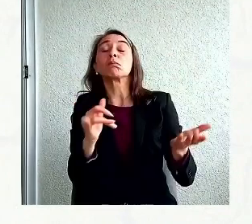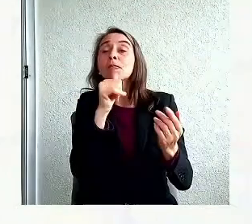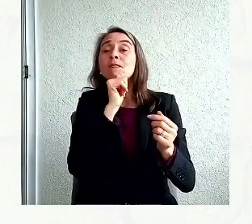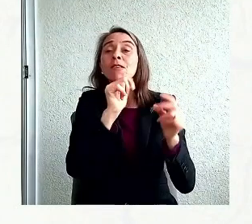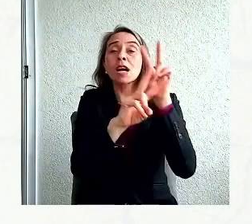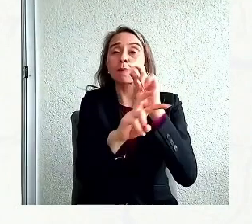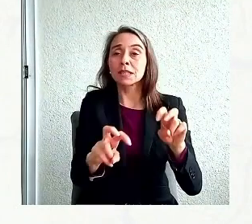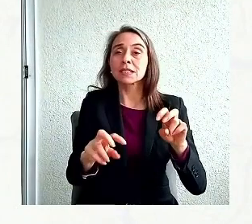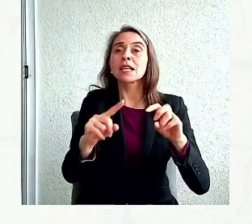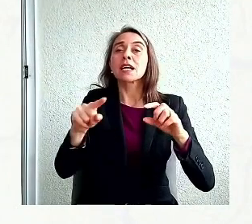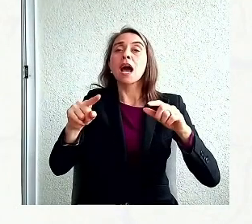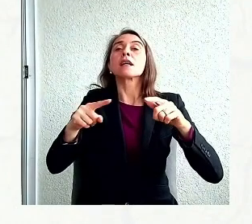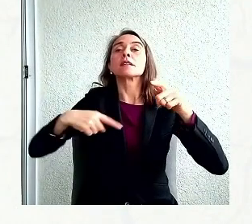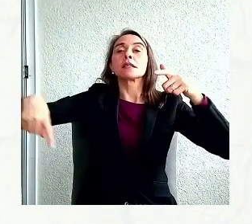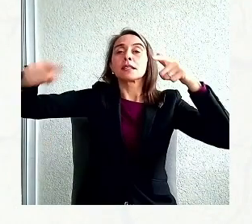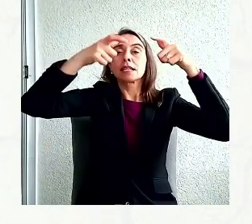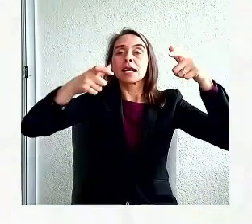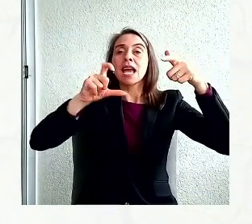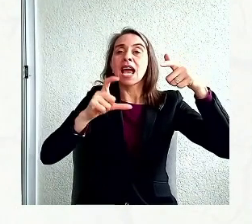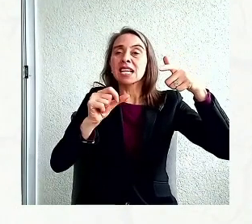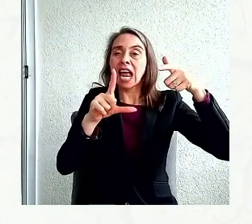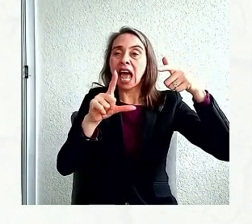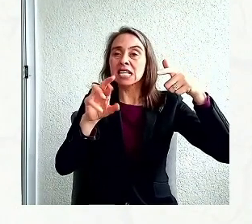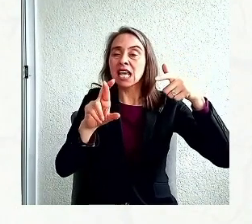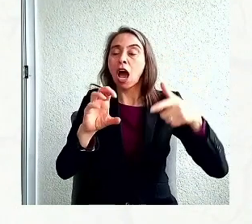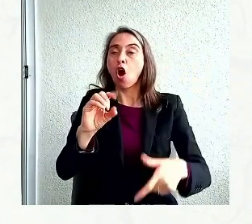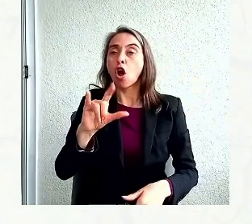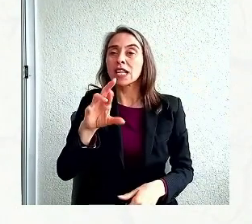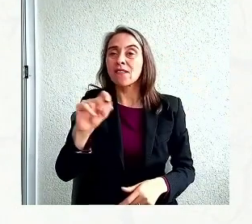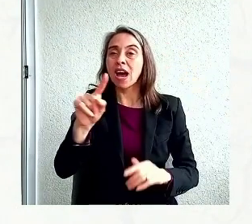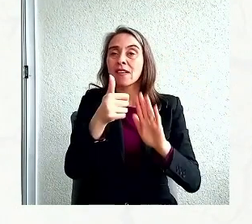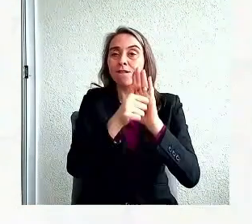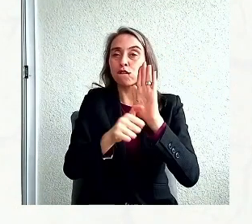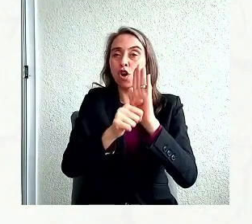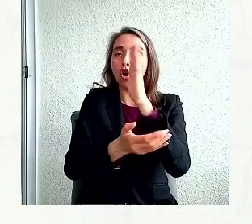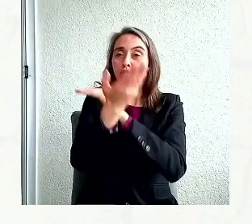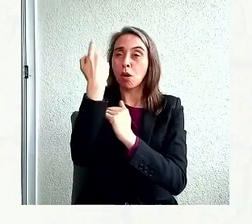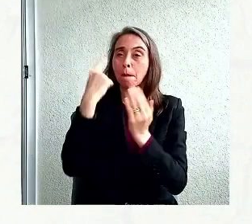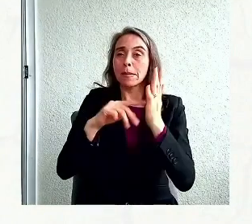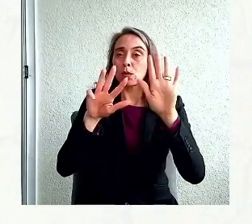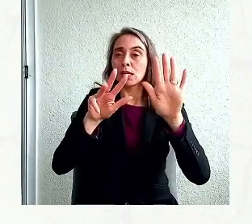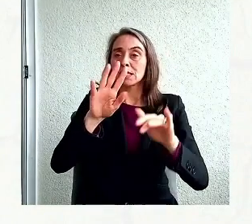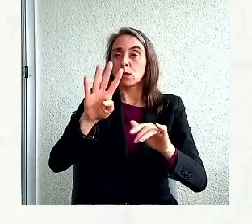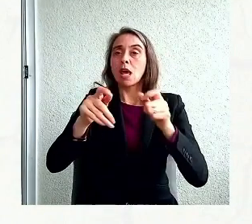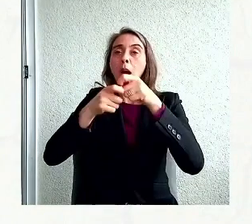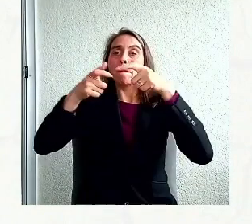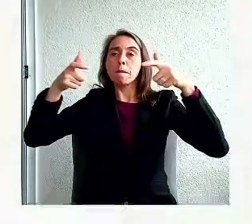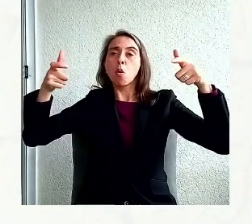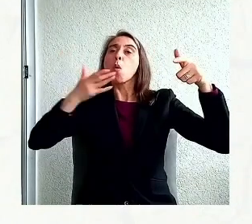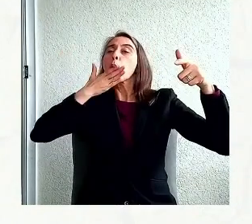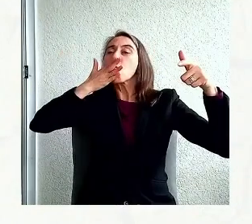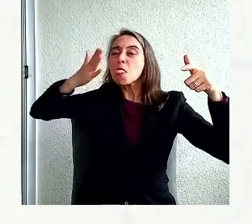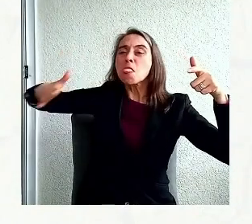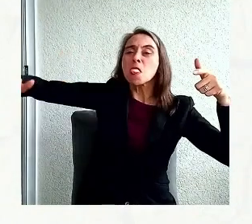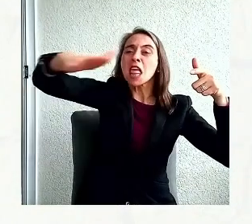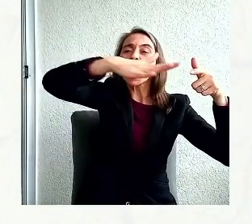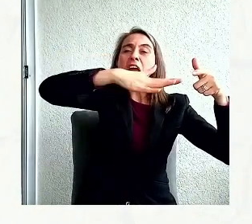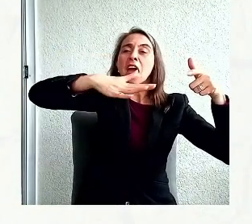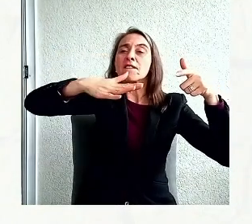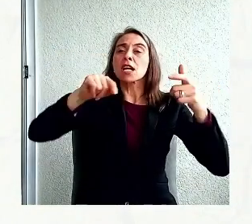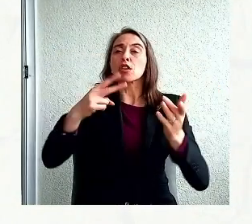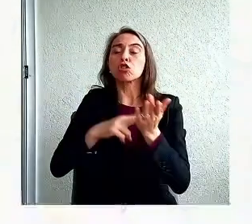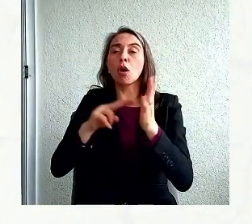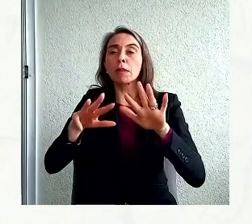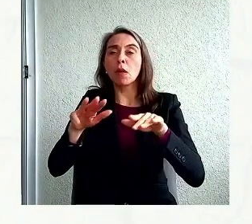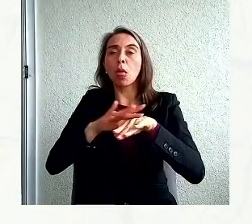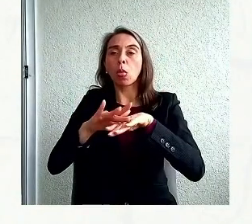año 2019. Este glaciar ha perdido el 69% de su masa en los últimos 64 años aquí en los Andes